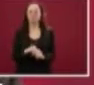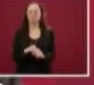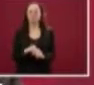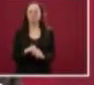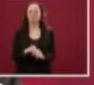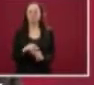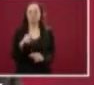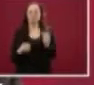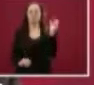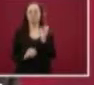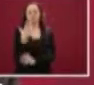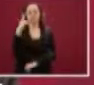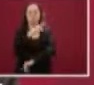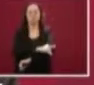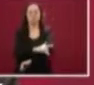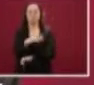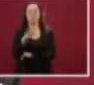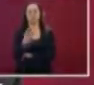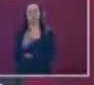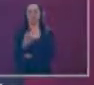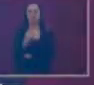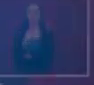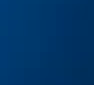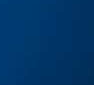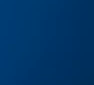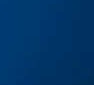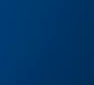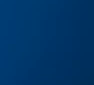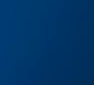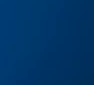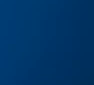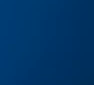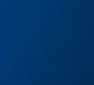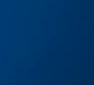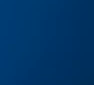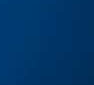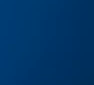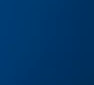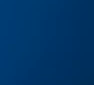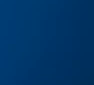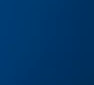Muchas gracias. Hasta pronto. Gracias, Carlos Elizondo Mayer. Esta fue una producción de Grupo